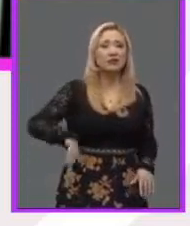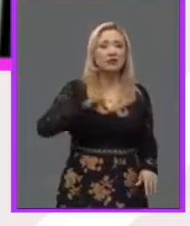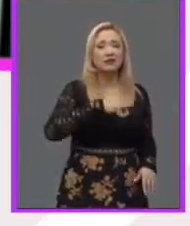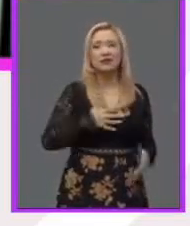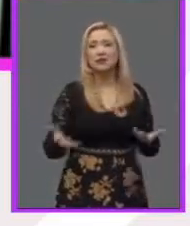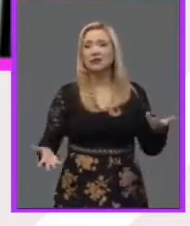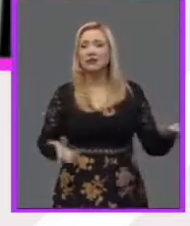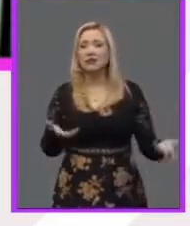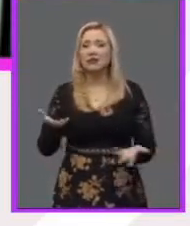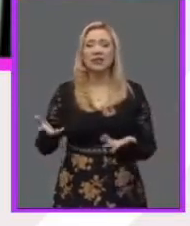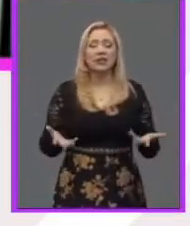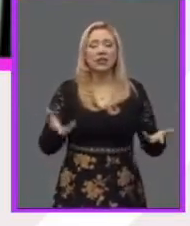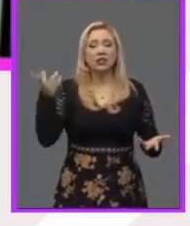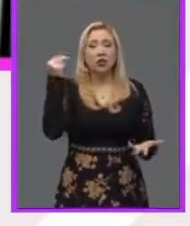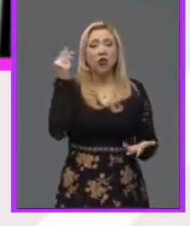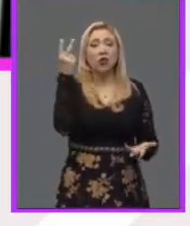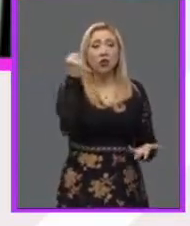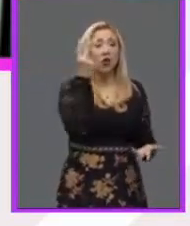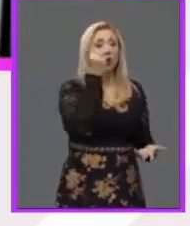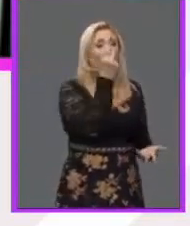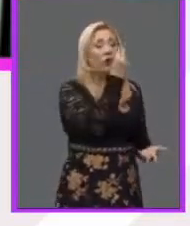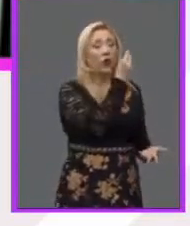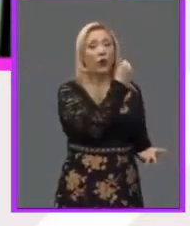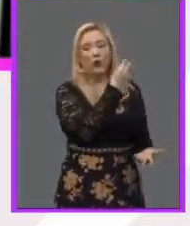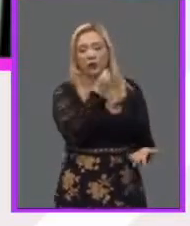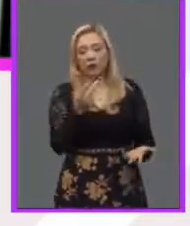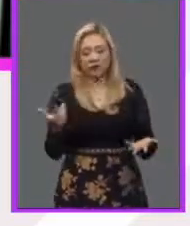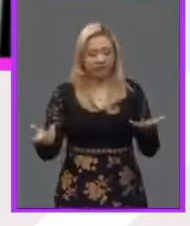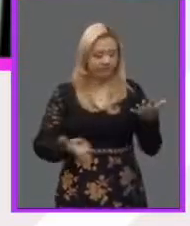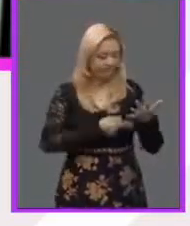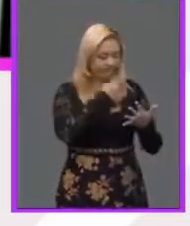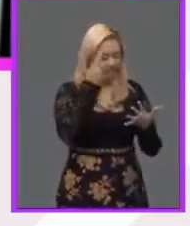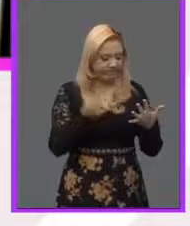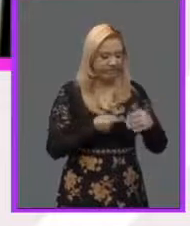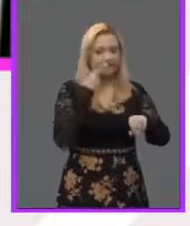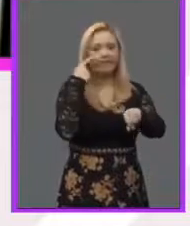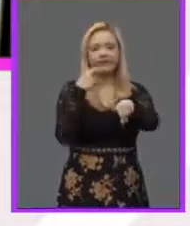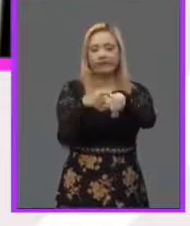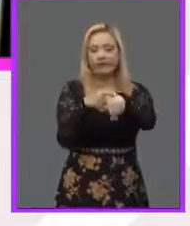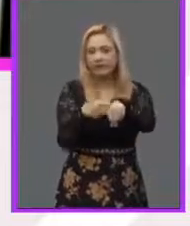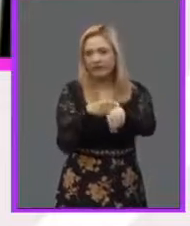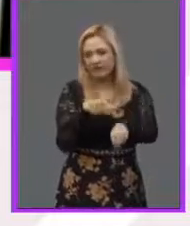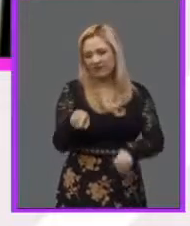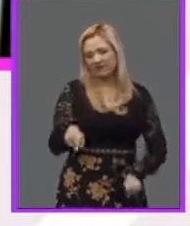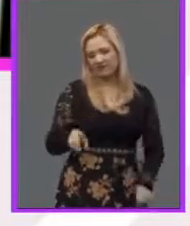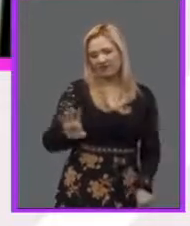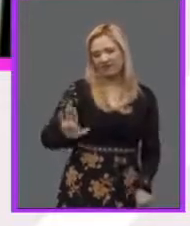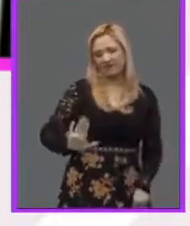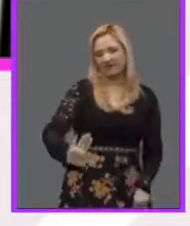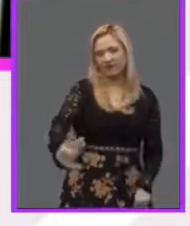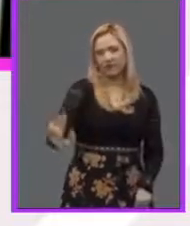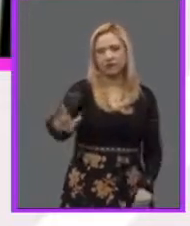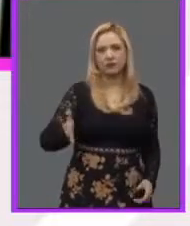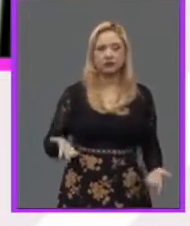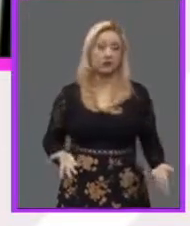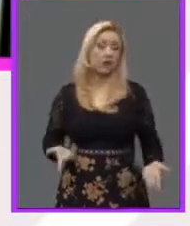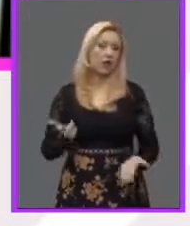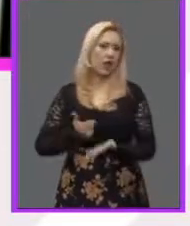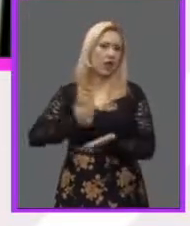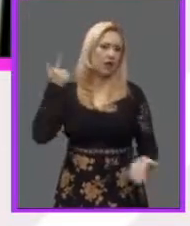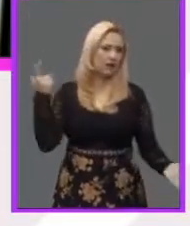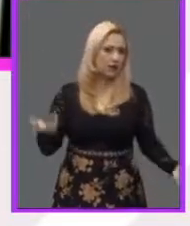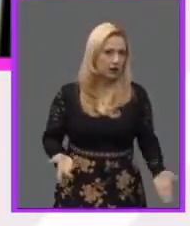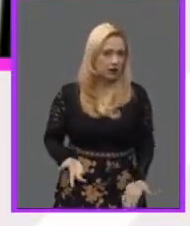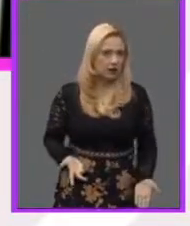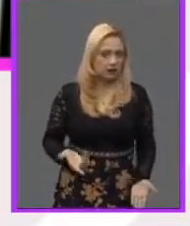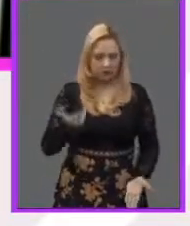de manera activa y que se te sea negado por tu tonalidad de piel, por tu pertenencia étnico-racial, pues me parece